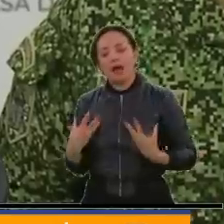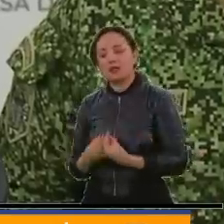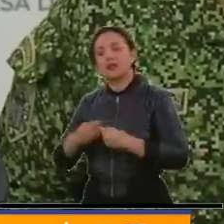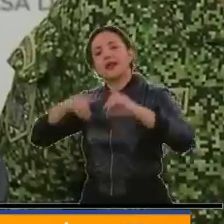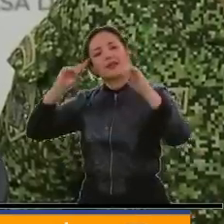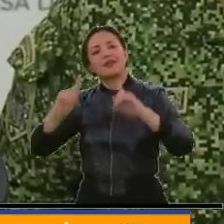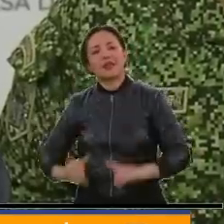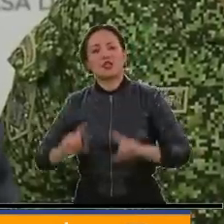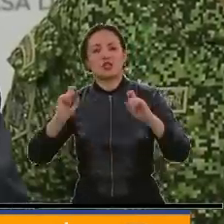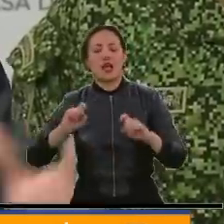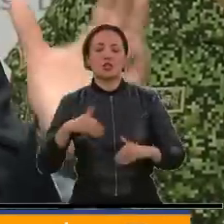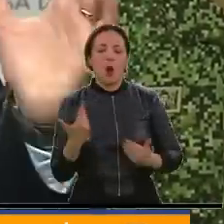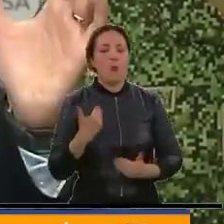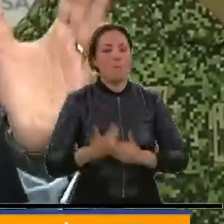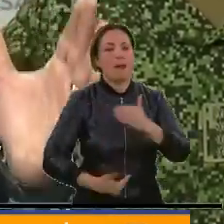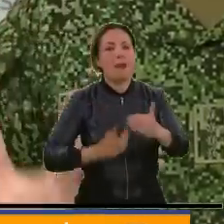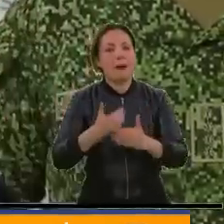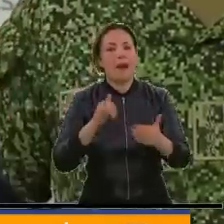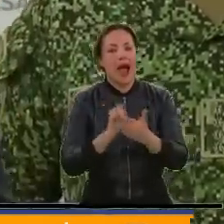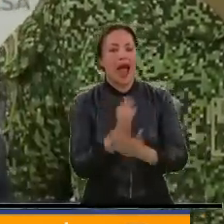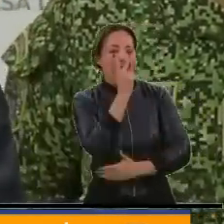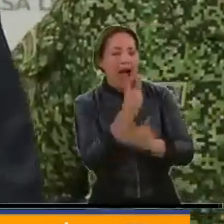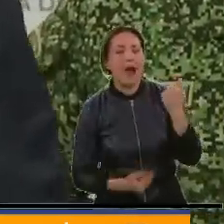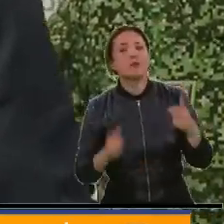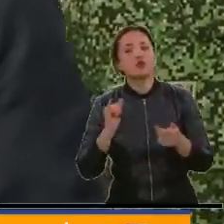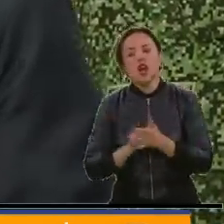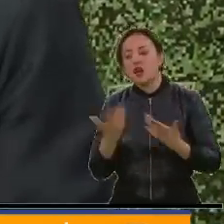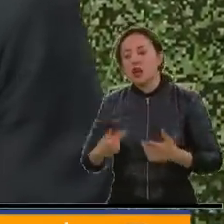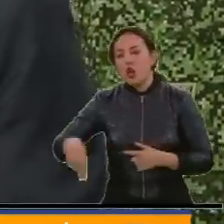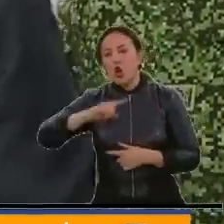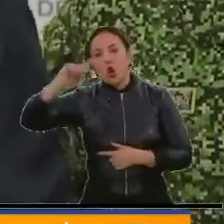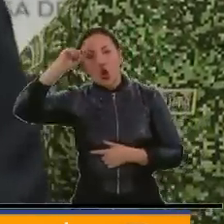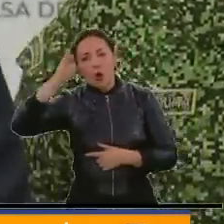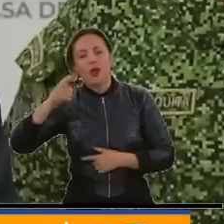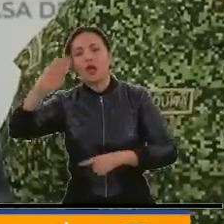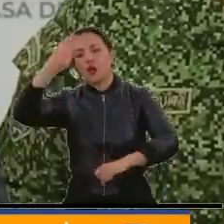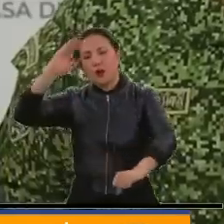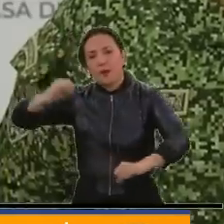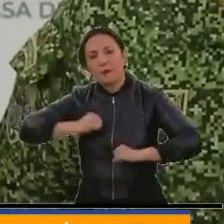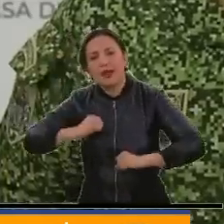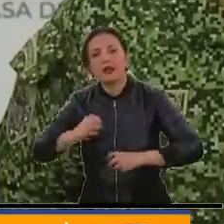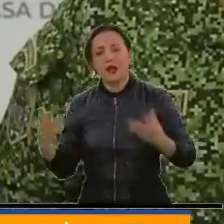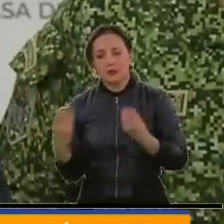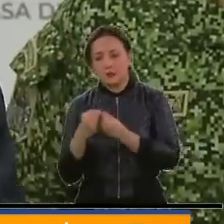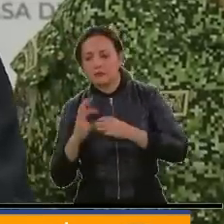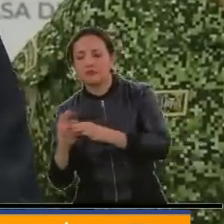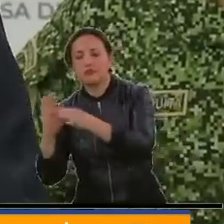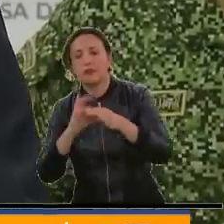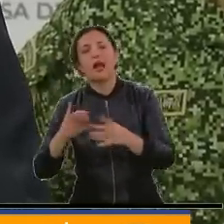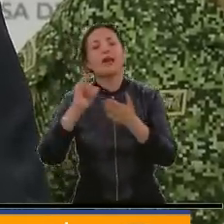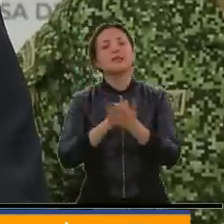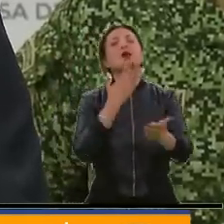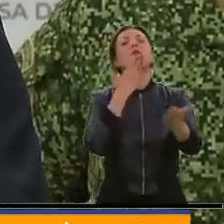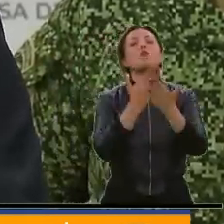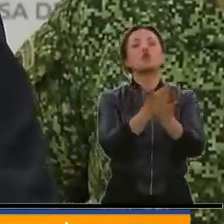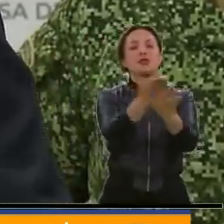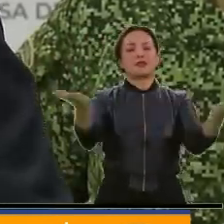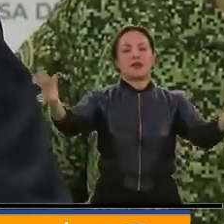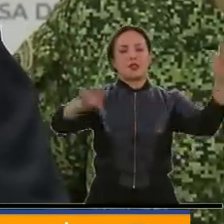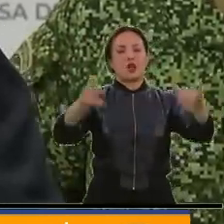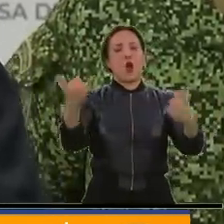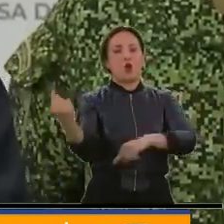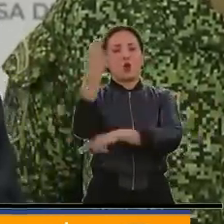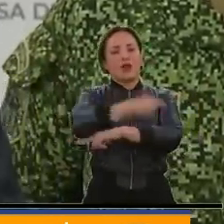avanzar en este camino junto con nuestro gobierno nacional, con nuestras fuerzas militares. Así que les agradecemos mucho su presencia el día